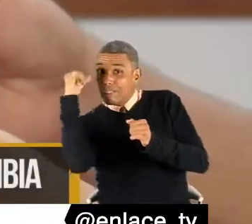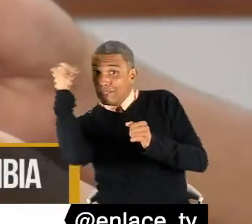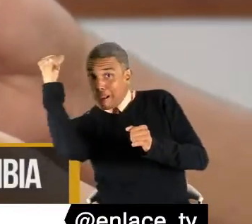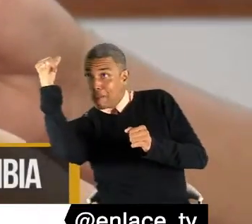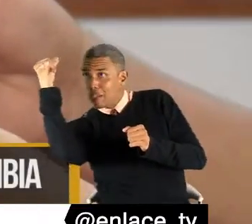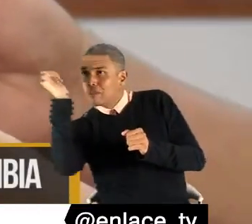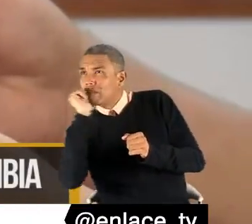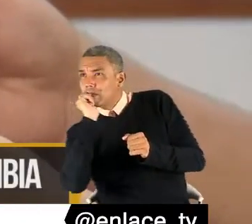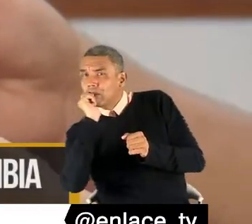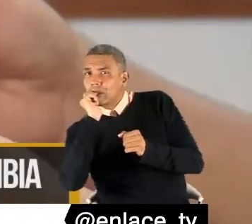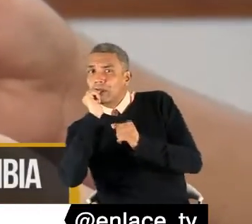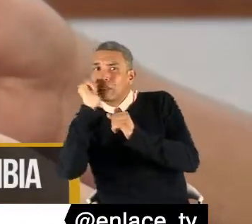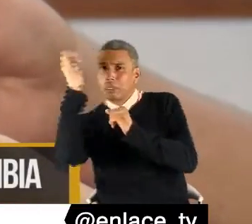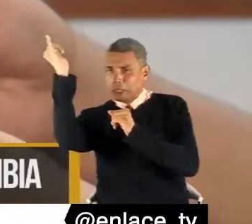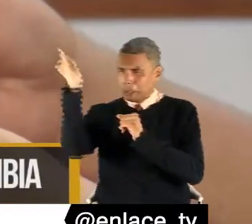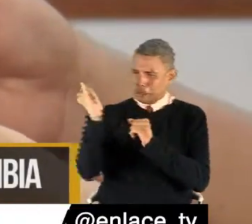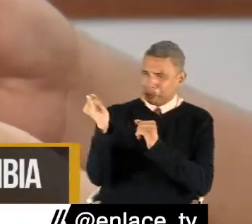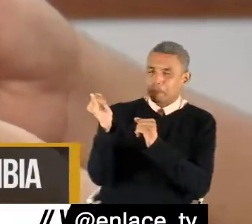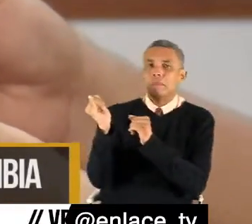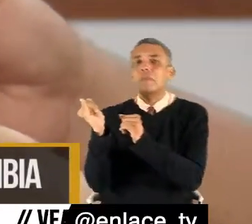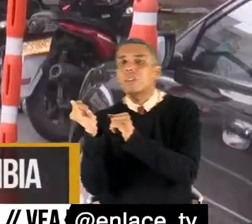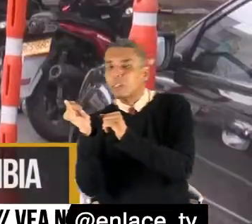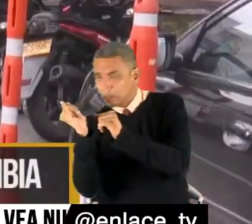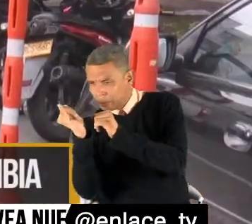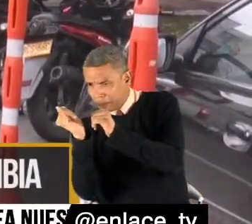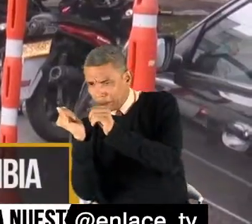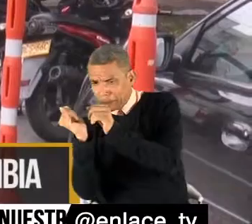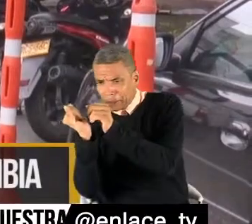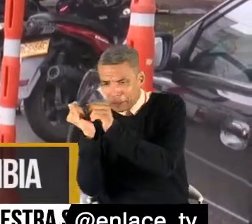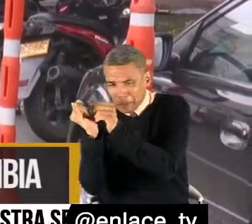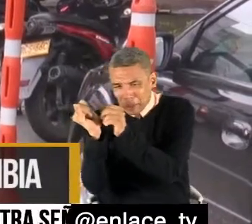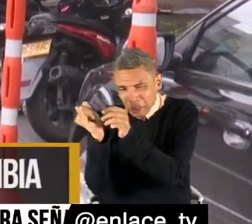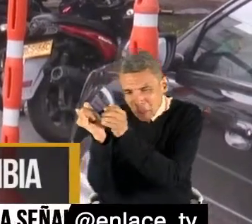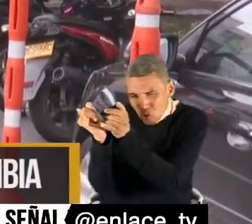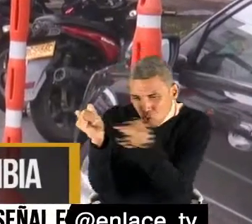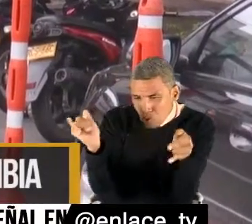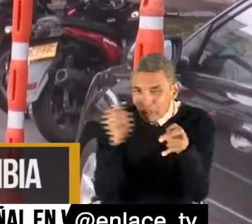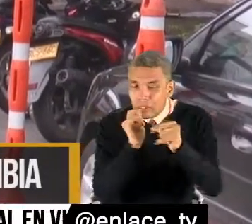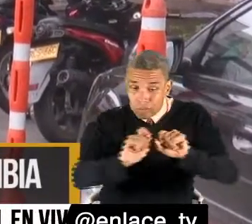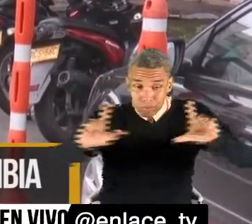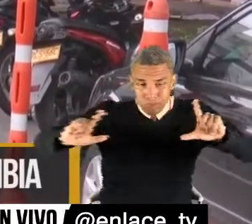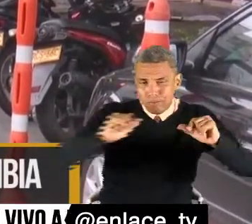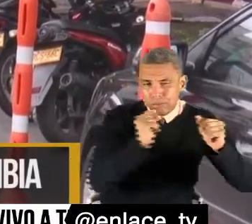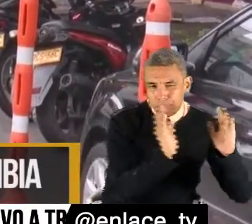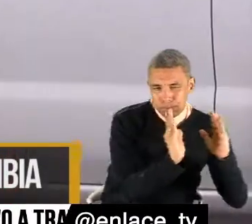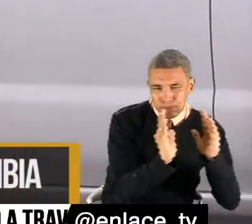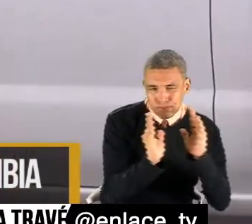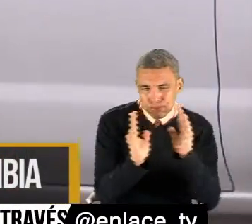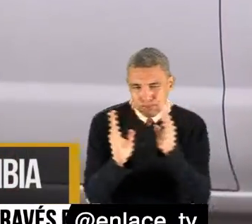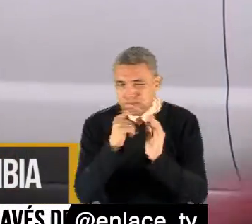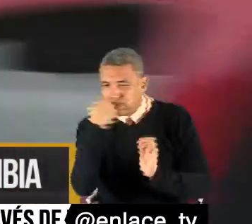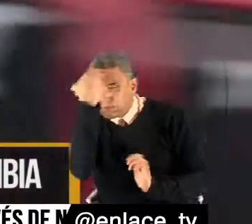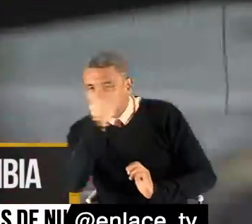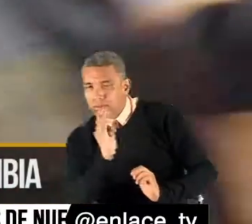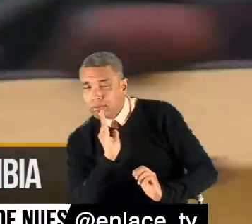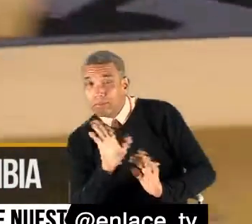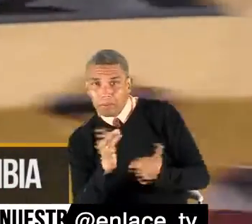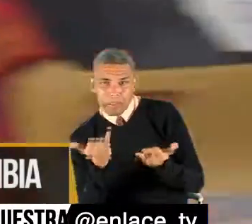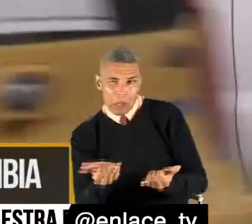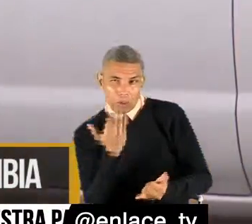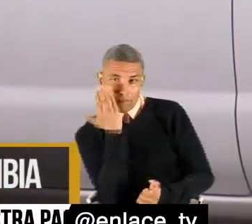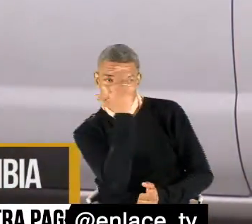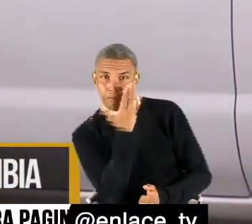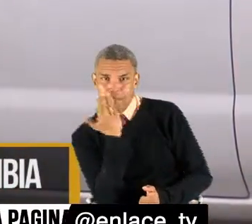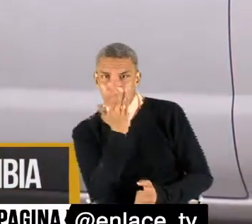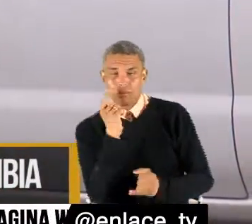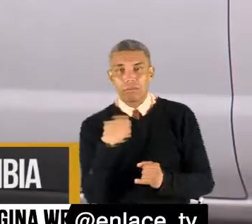gente vea cuáles son las personas que se están metiendo y hurtando. Miembros del CTI acudieron al lugar para inspeccionarlo y verificar las grabaciones de 7 cámaras